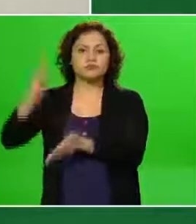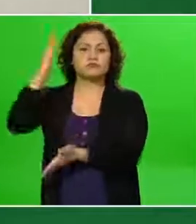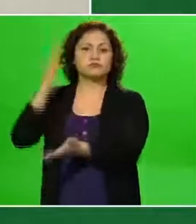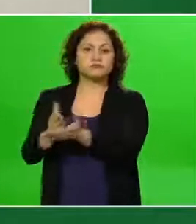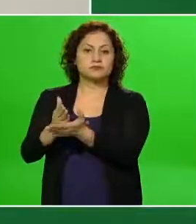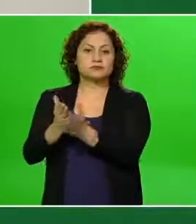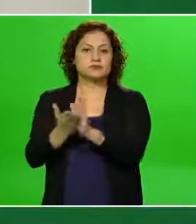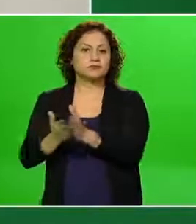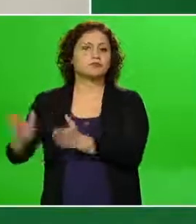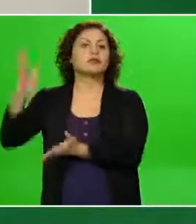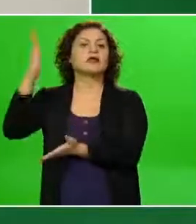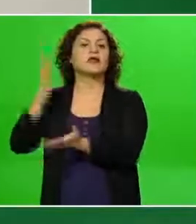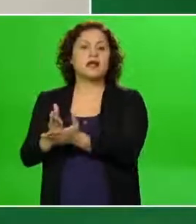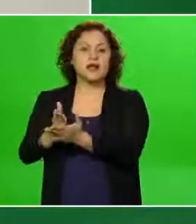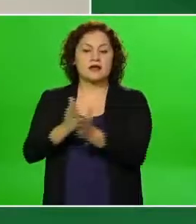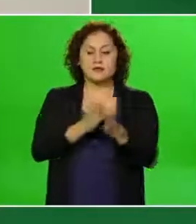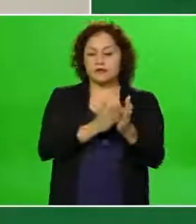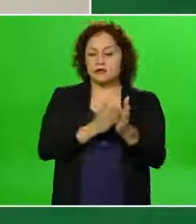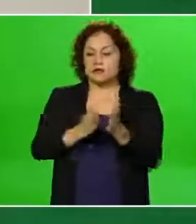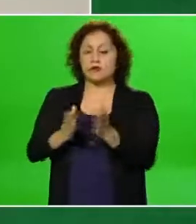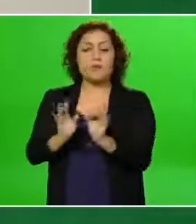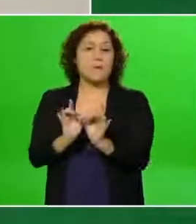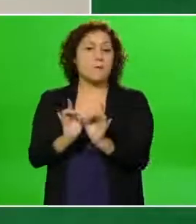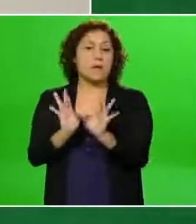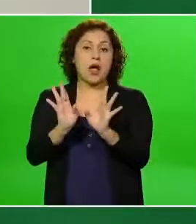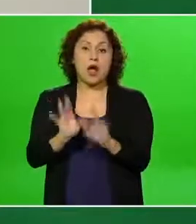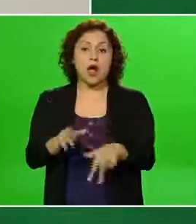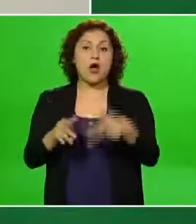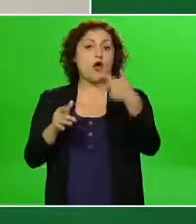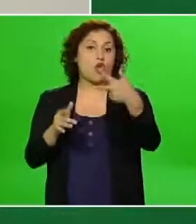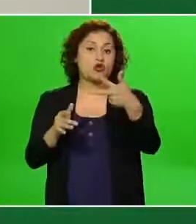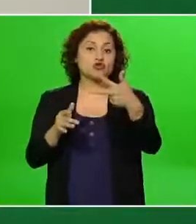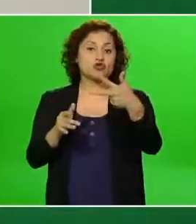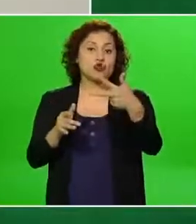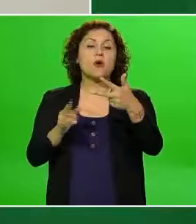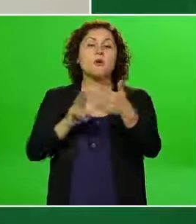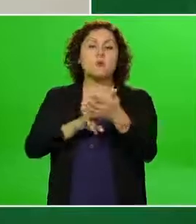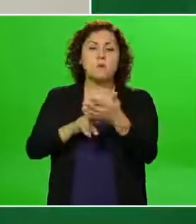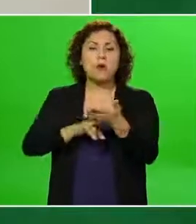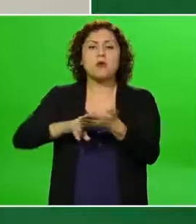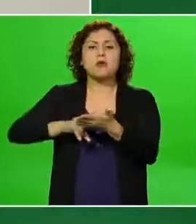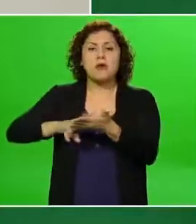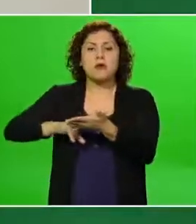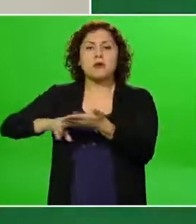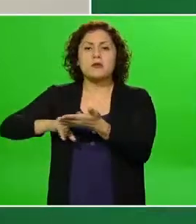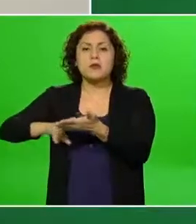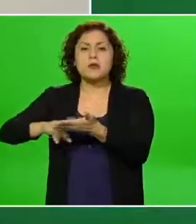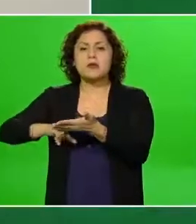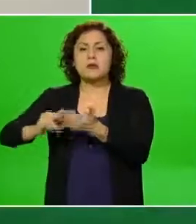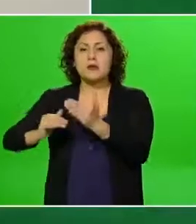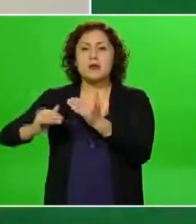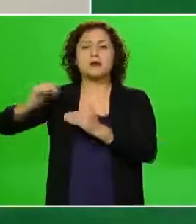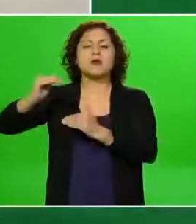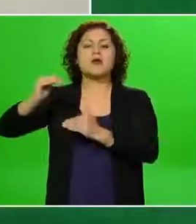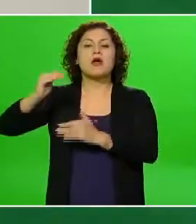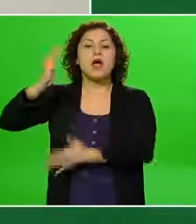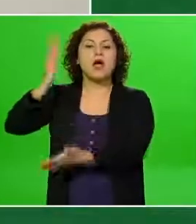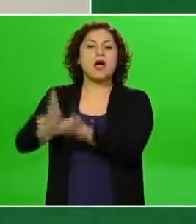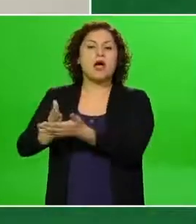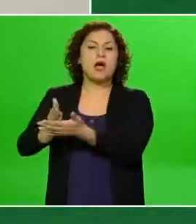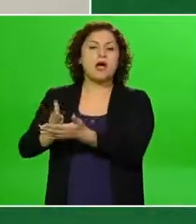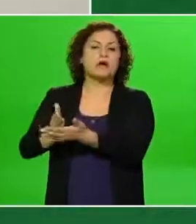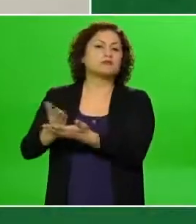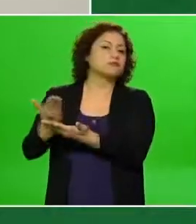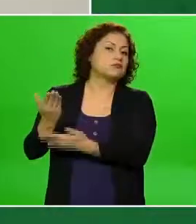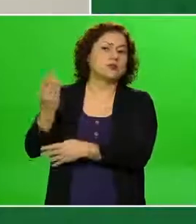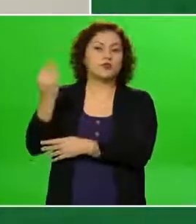su riesgo para las siguientes 2 semanas. Entonces, dentro de este comportamiento ondulante de Campeche, llegó un momento en donde cortó